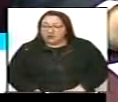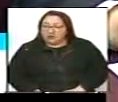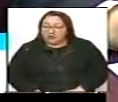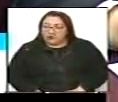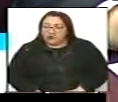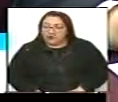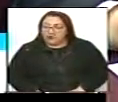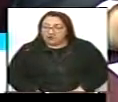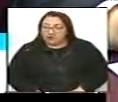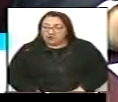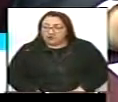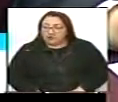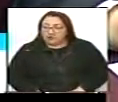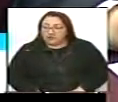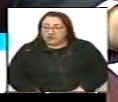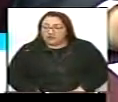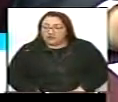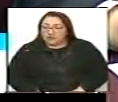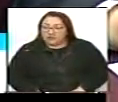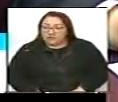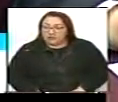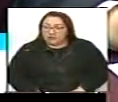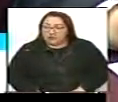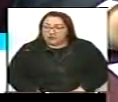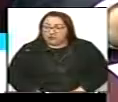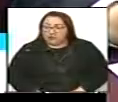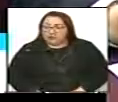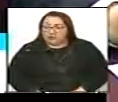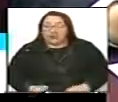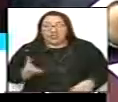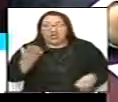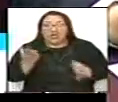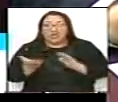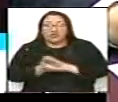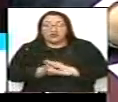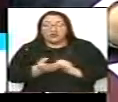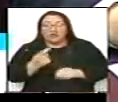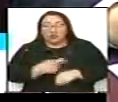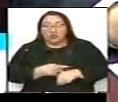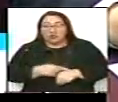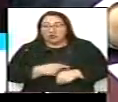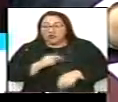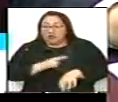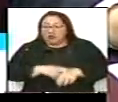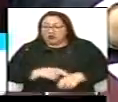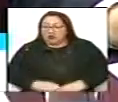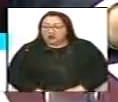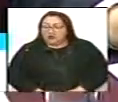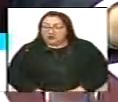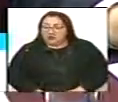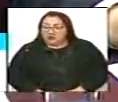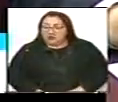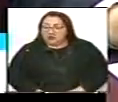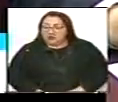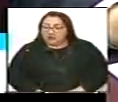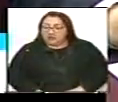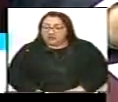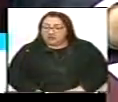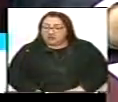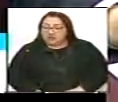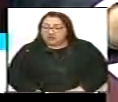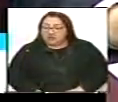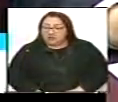un archivamiento provisional, ¿no? Porque aquí lo que corresponde es que esos casos